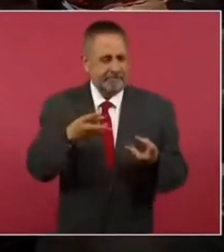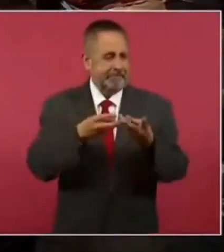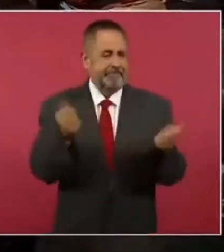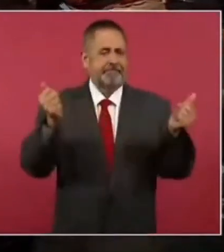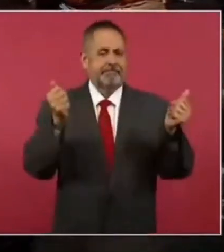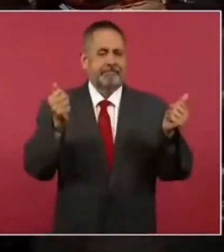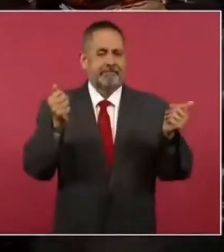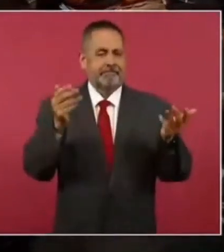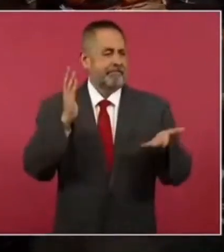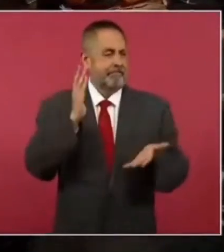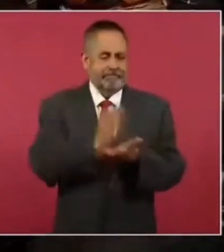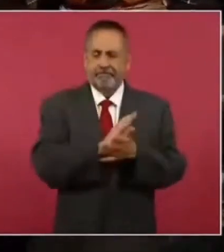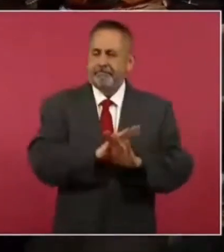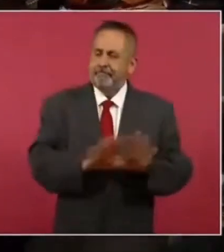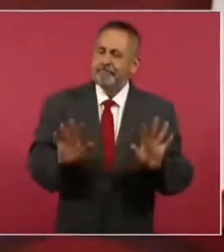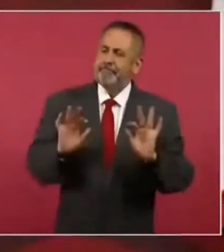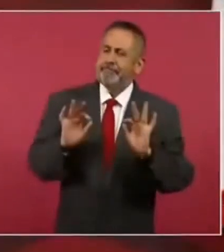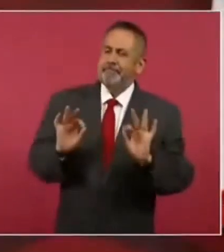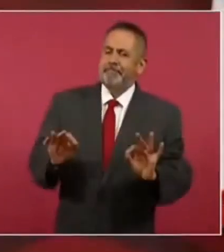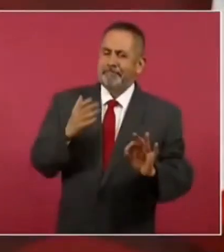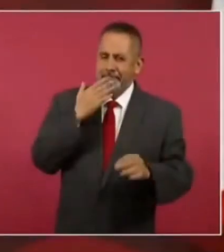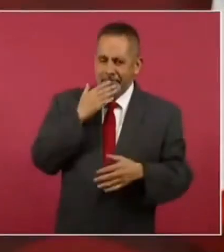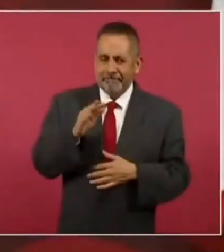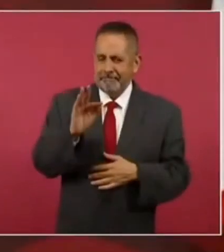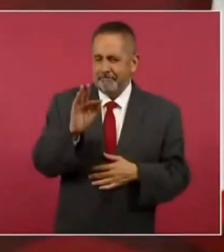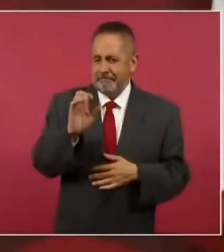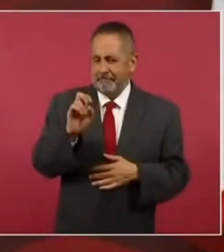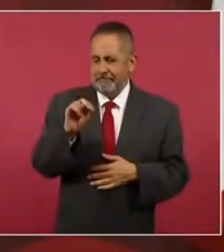que desaparezca el fentanil